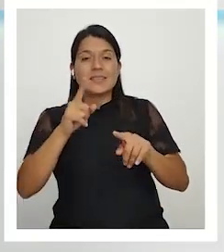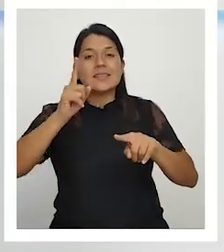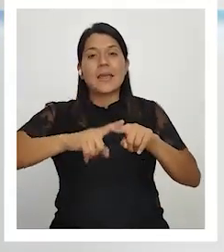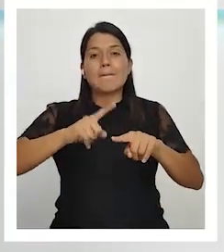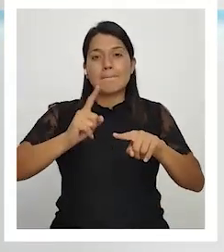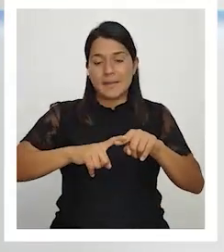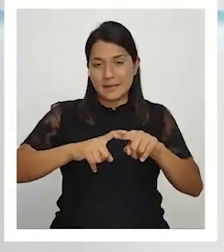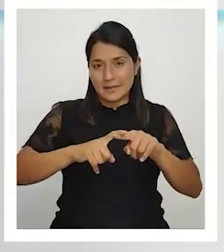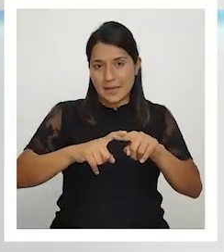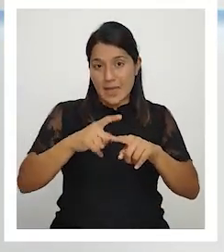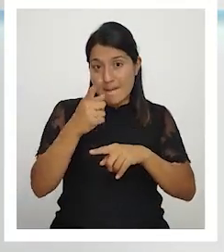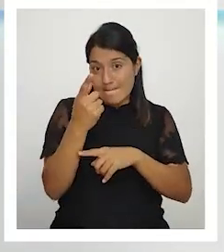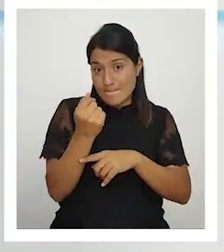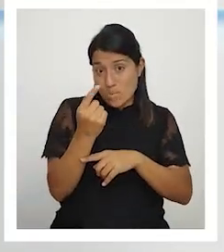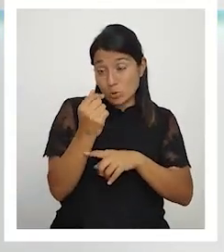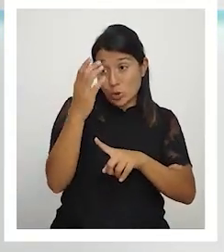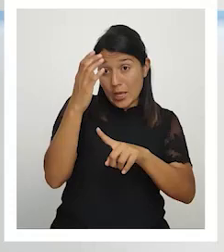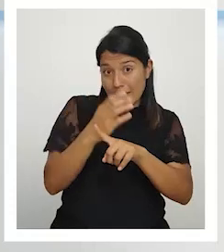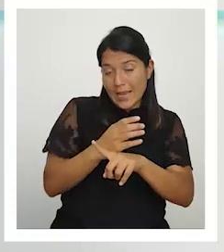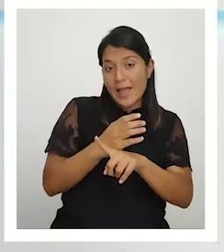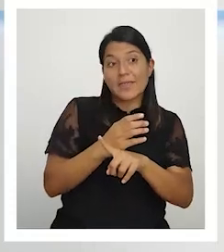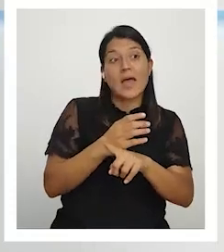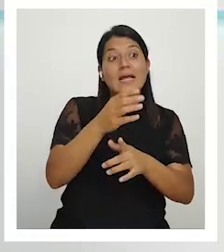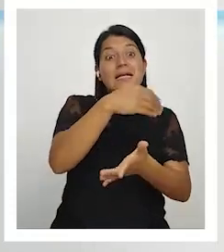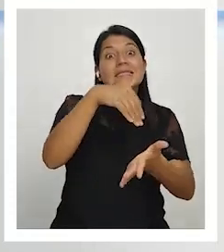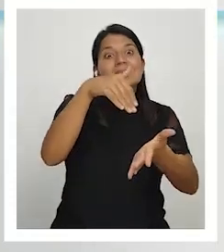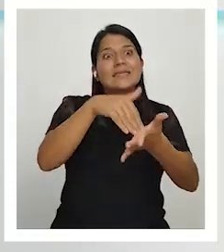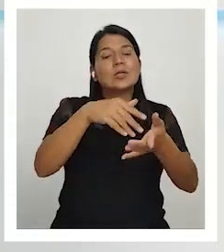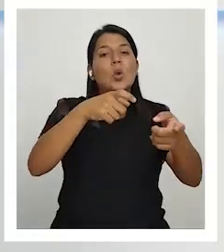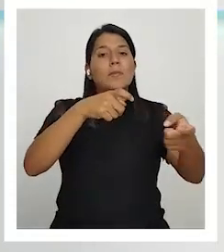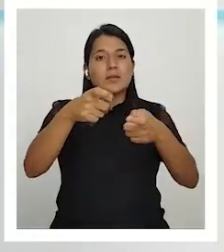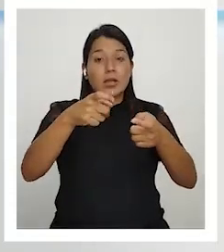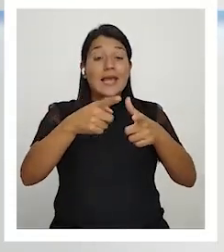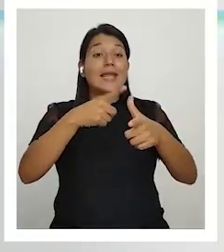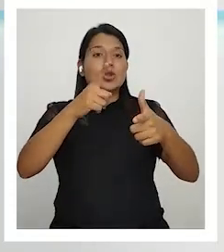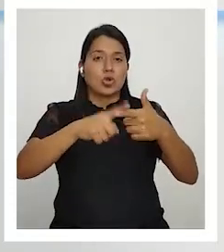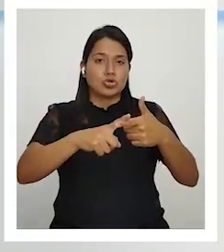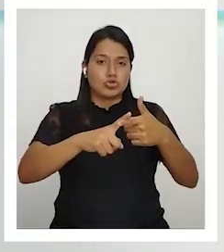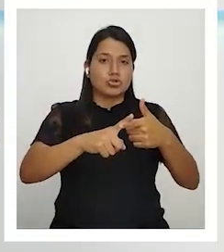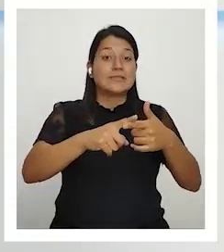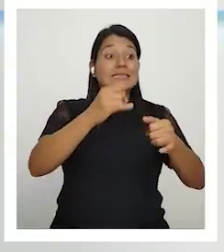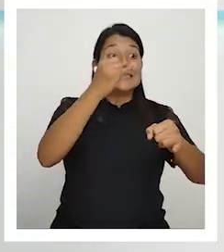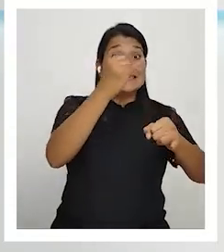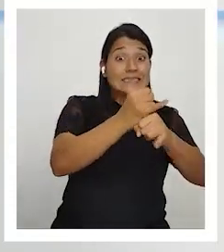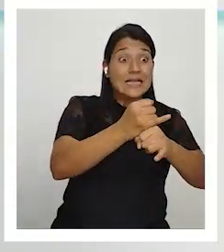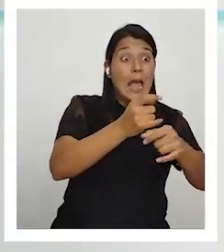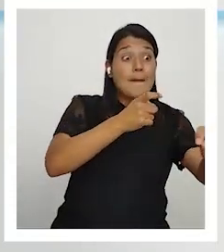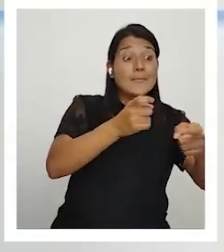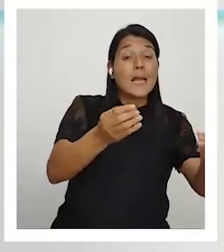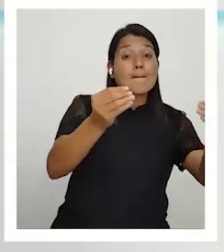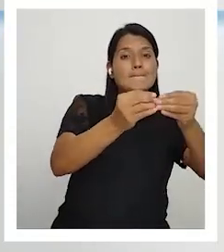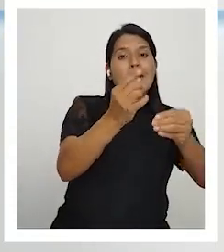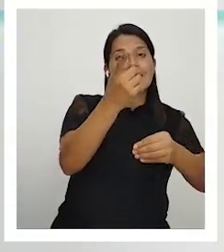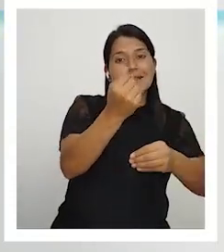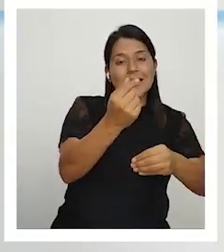que cada operadora administre, ¿verdad? Entonces, las operadoras que administran más recursos son las que van a tener que pagar más.